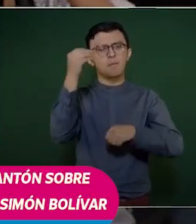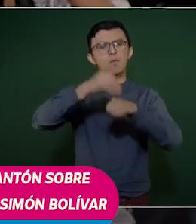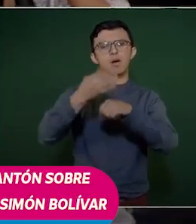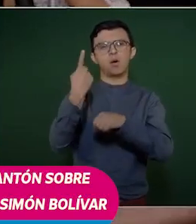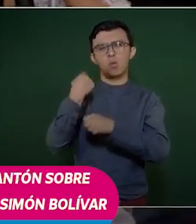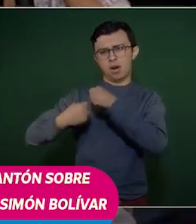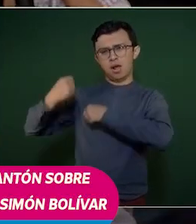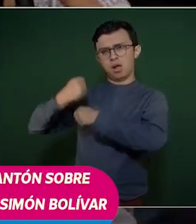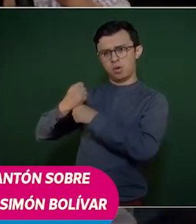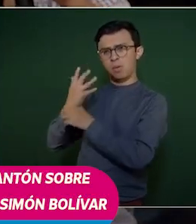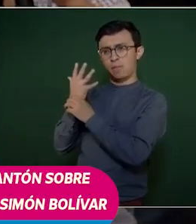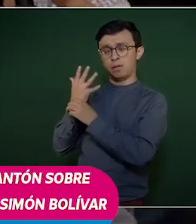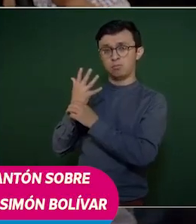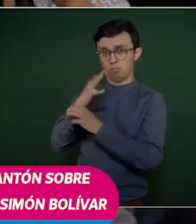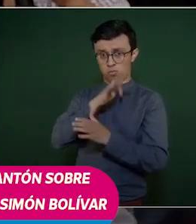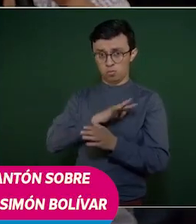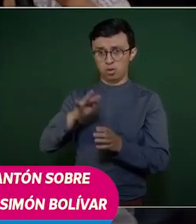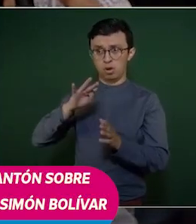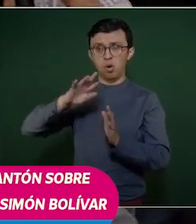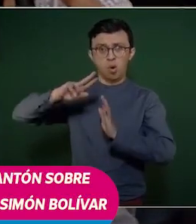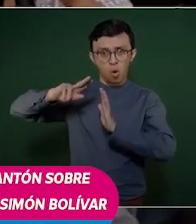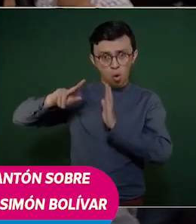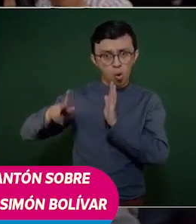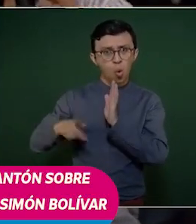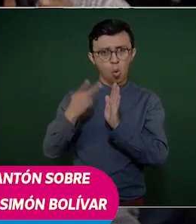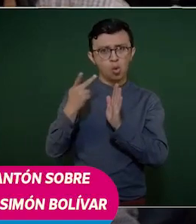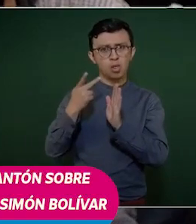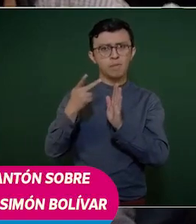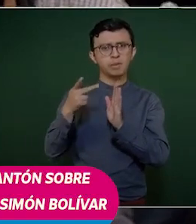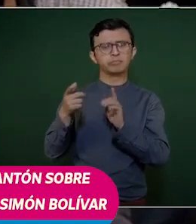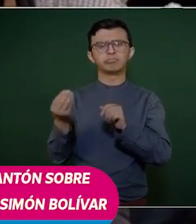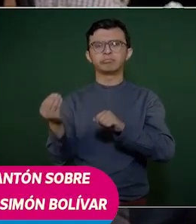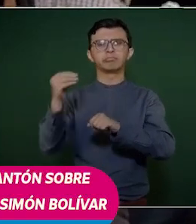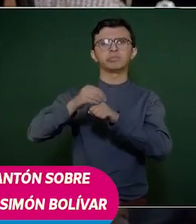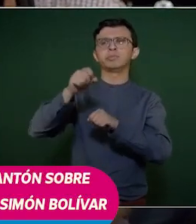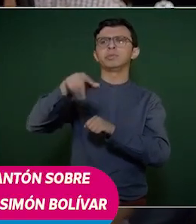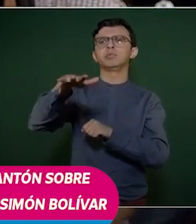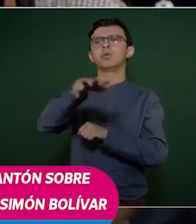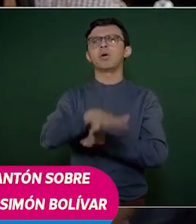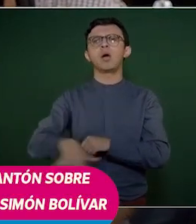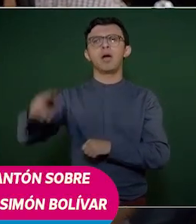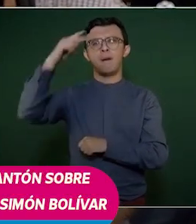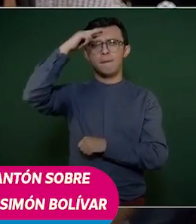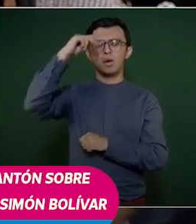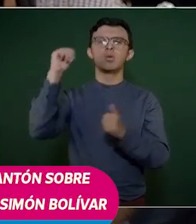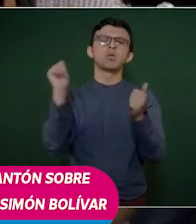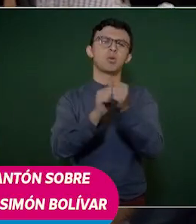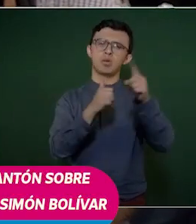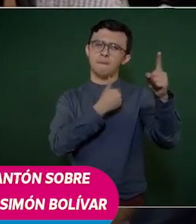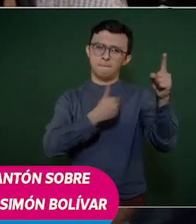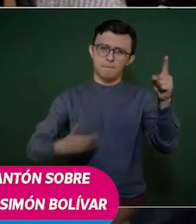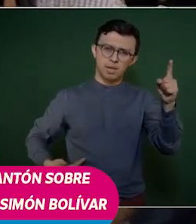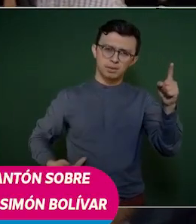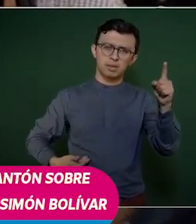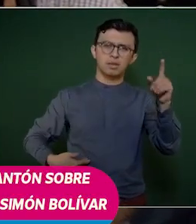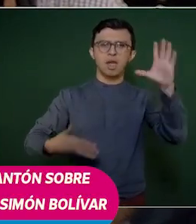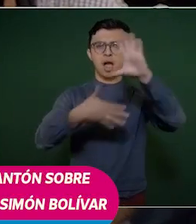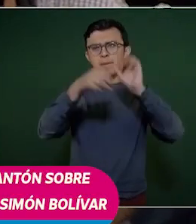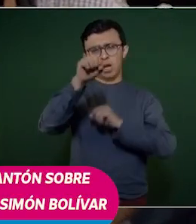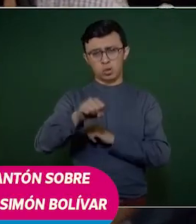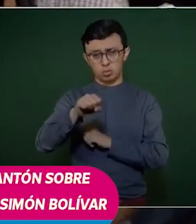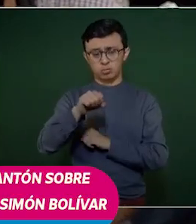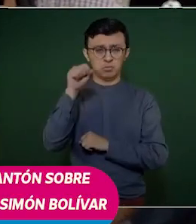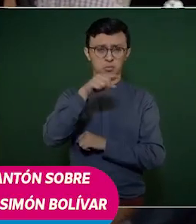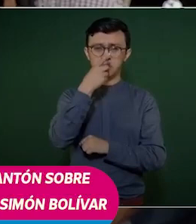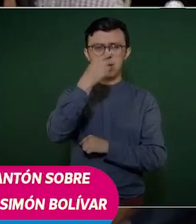año, la volvería a contextualizar en el Perú con sus homólogos de América del Sur